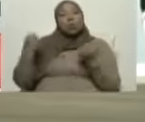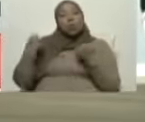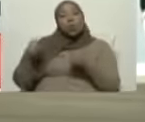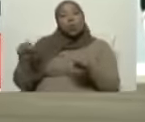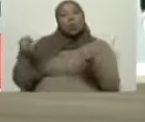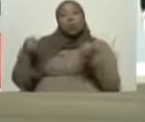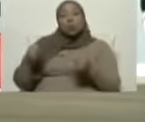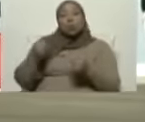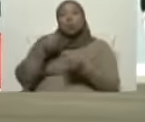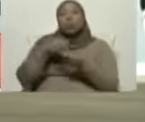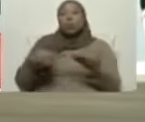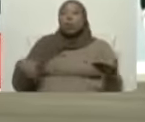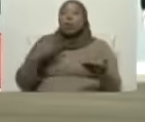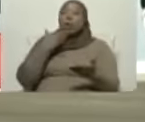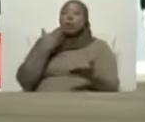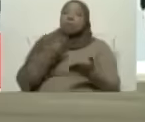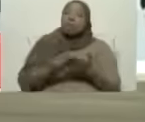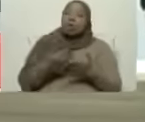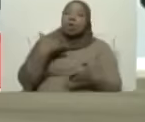grata